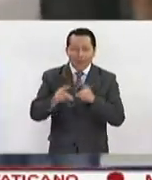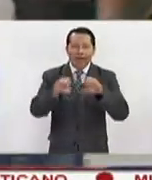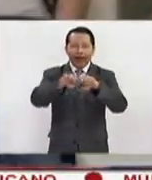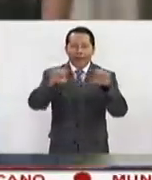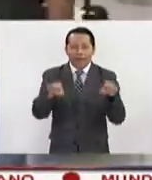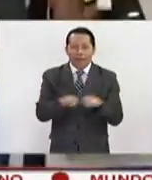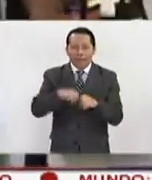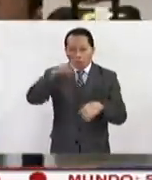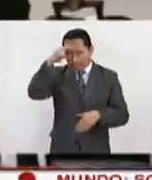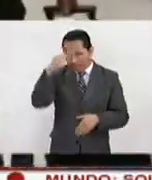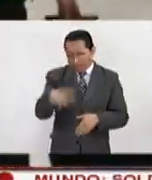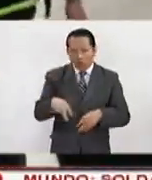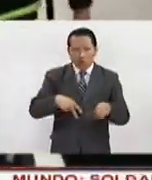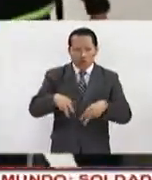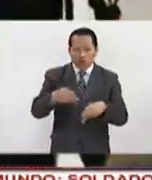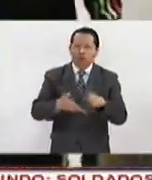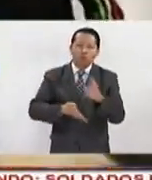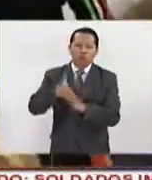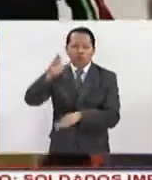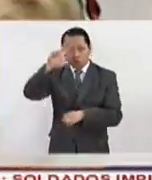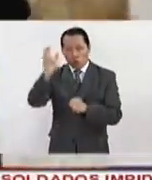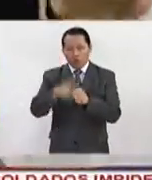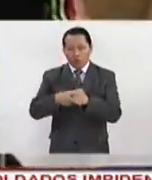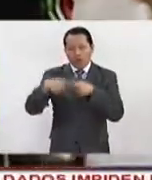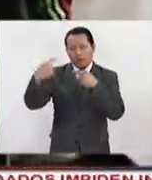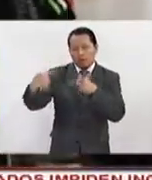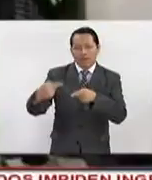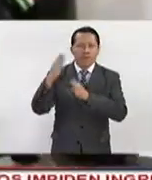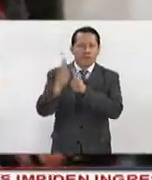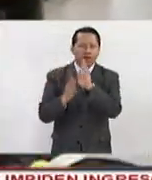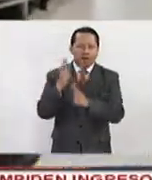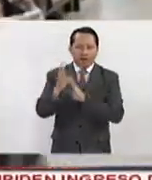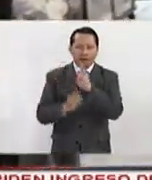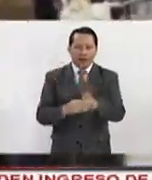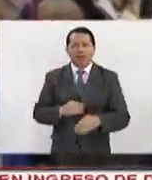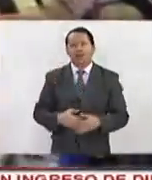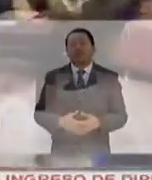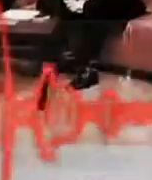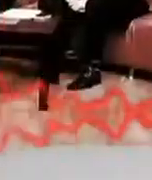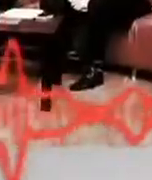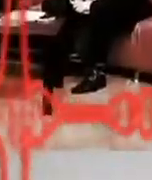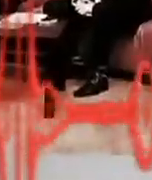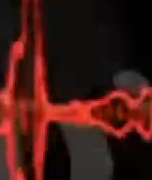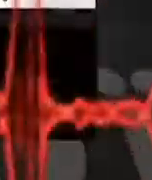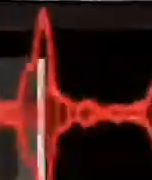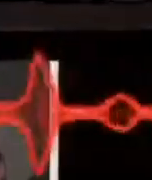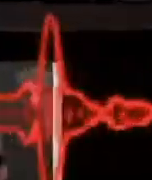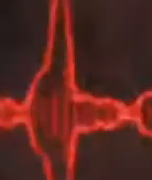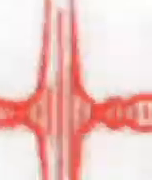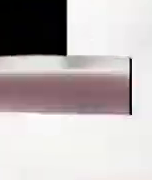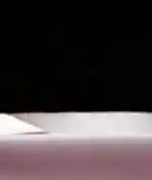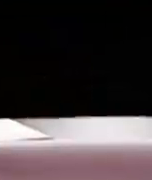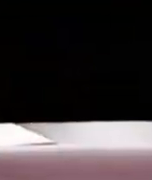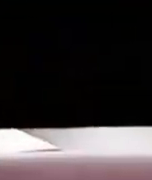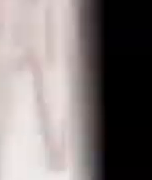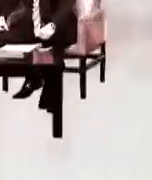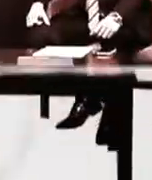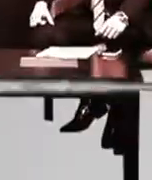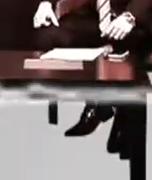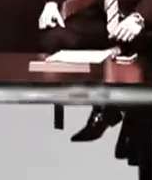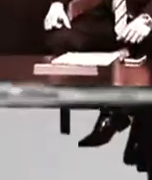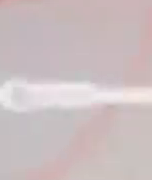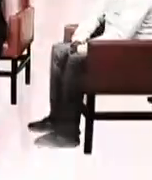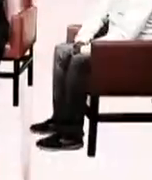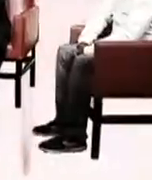selección mexicana ya se encuentra en Europa para enfrentar a Bélgica. Esta mañana me da mucho gusto que esté aquí en el estudio